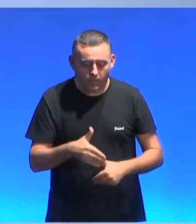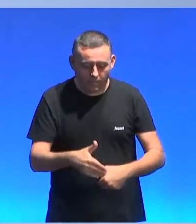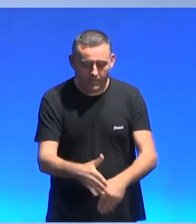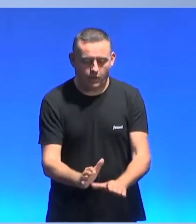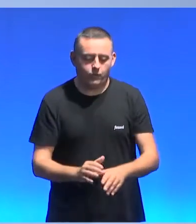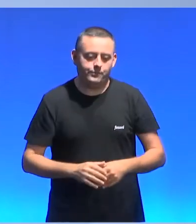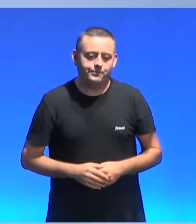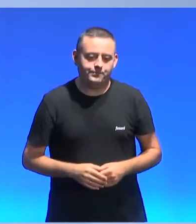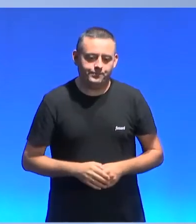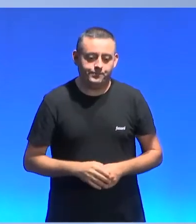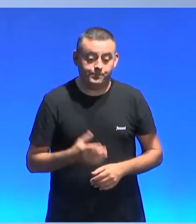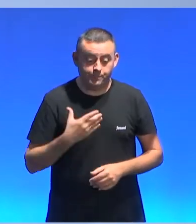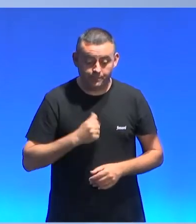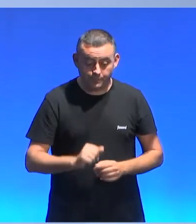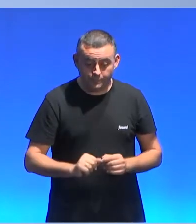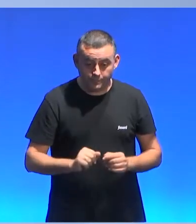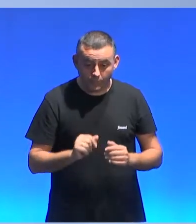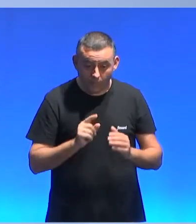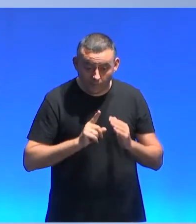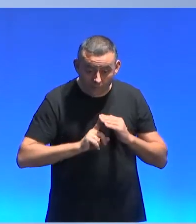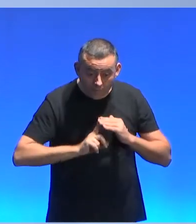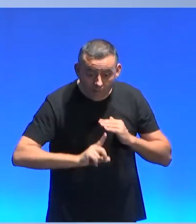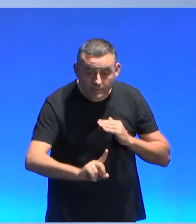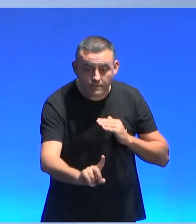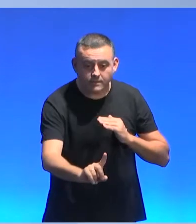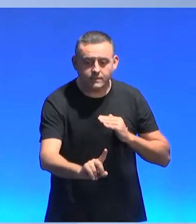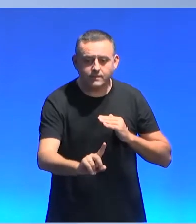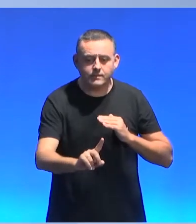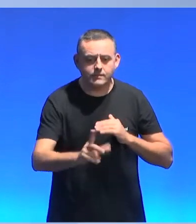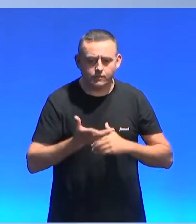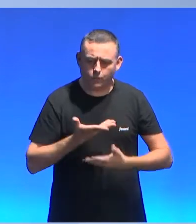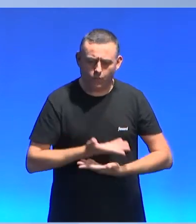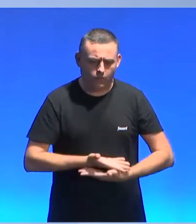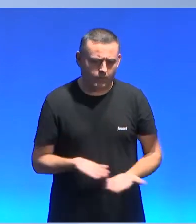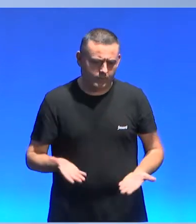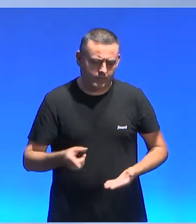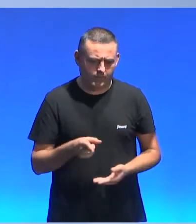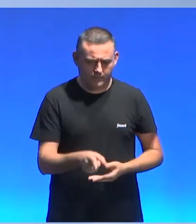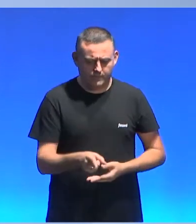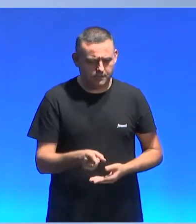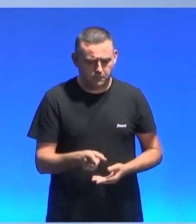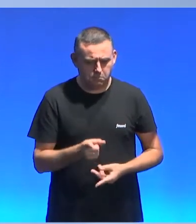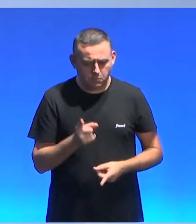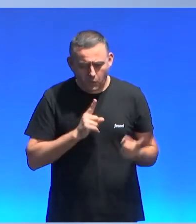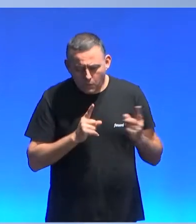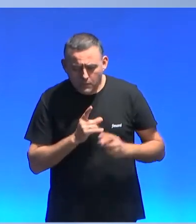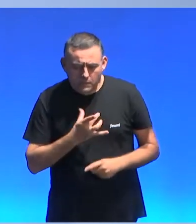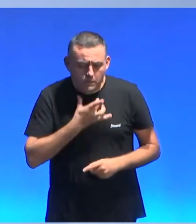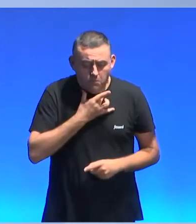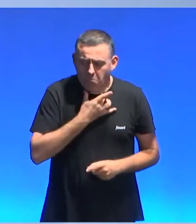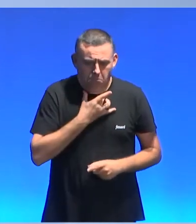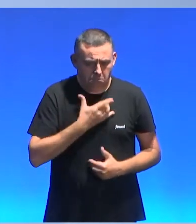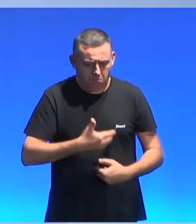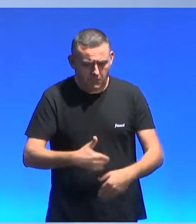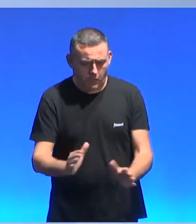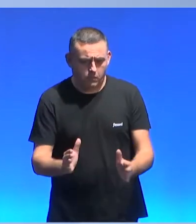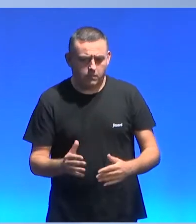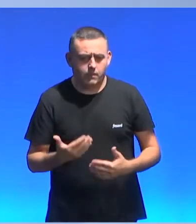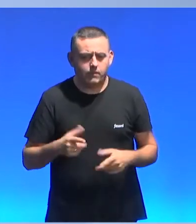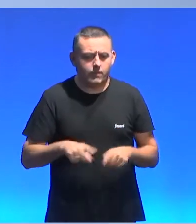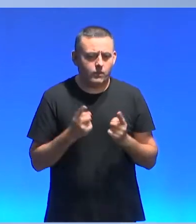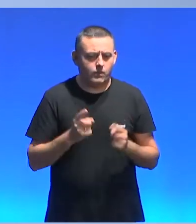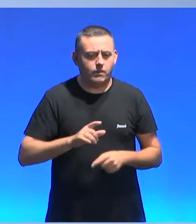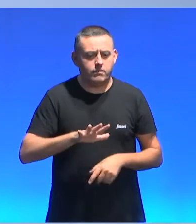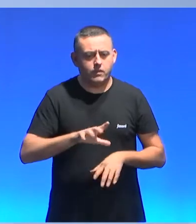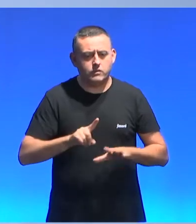Confío tanto en ti que no tengo problema a dejar que tú salgas. Que tenga 5 años, 6 años,